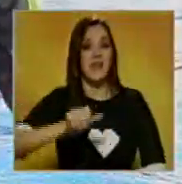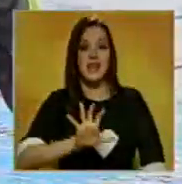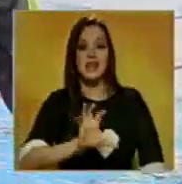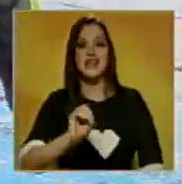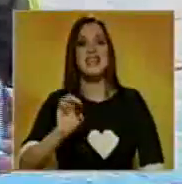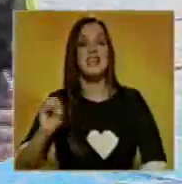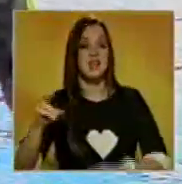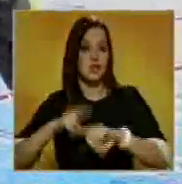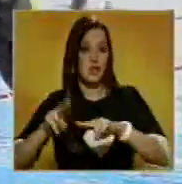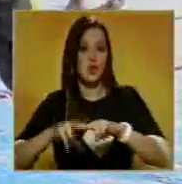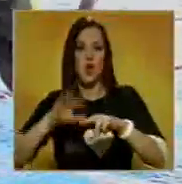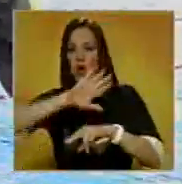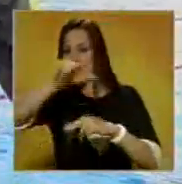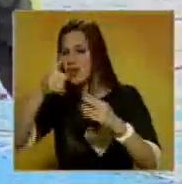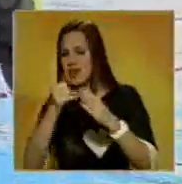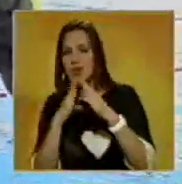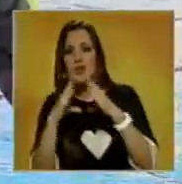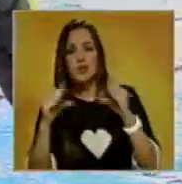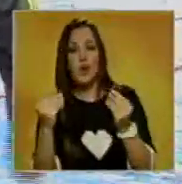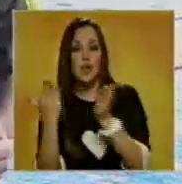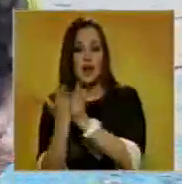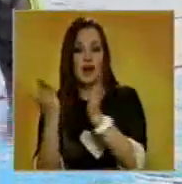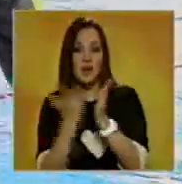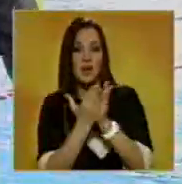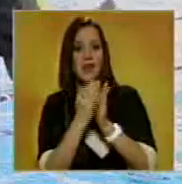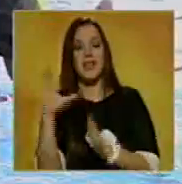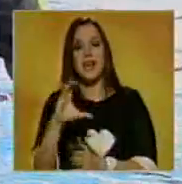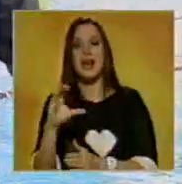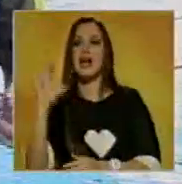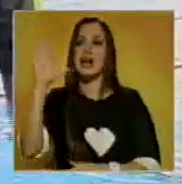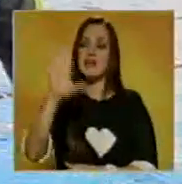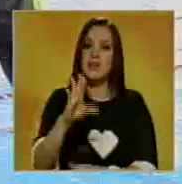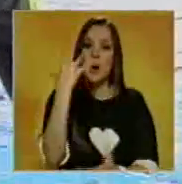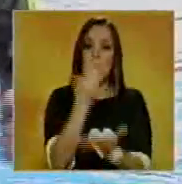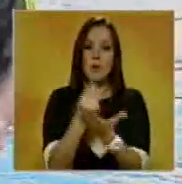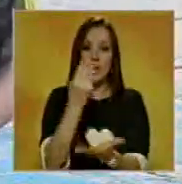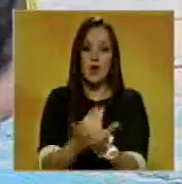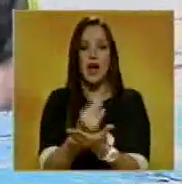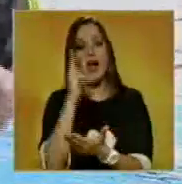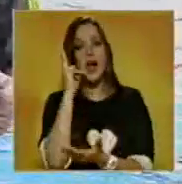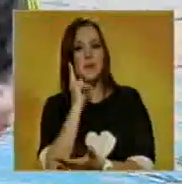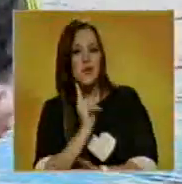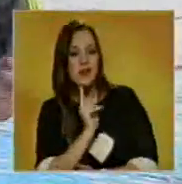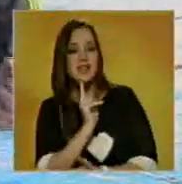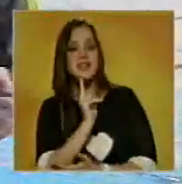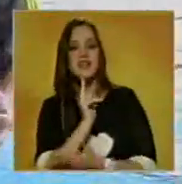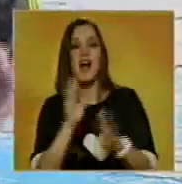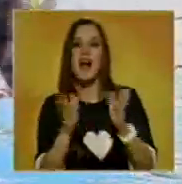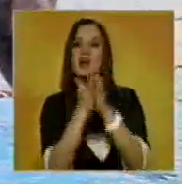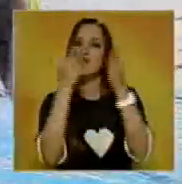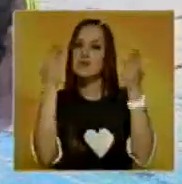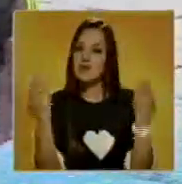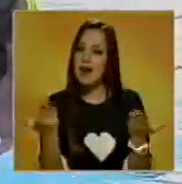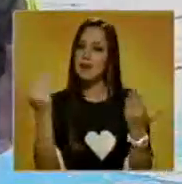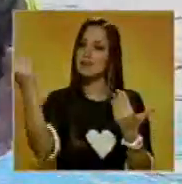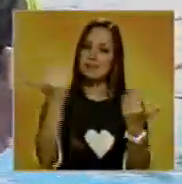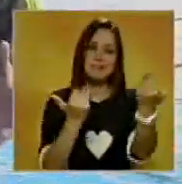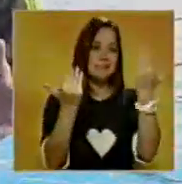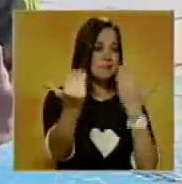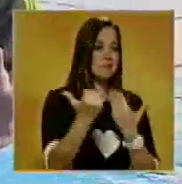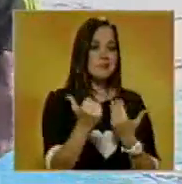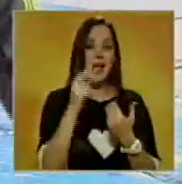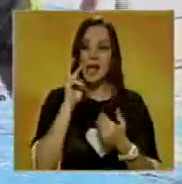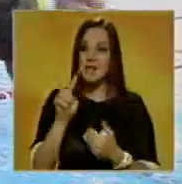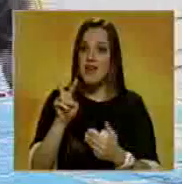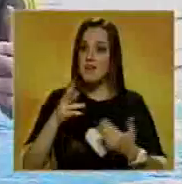de Caracas, tenemos visitantes de Monagas, de Bolívar, de Cumaná, y estamos muy contentos de ver la gran motivación que tienen